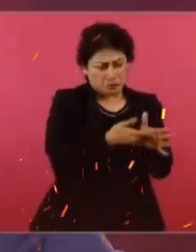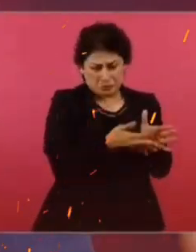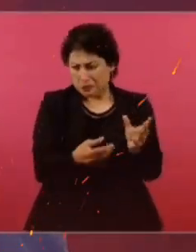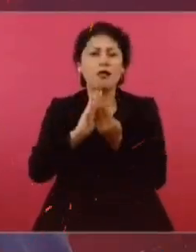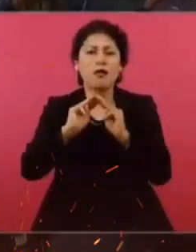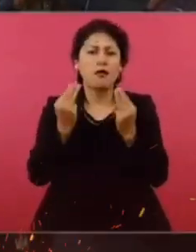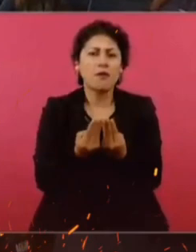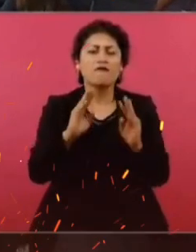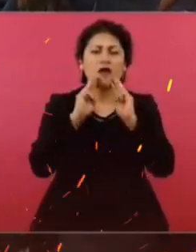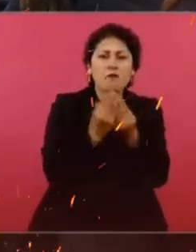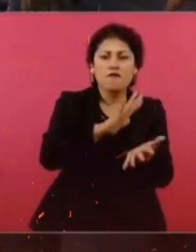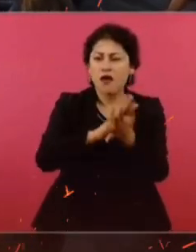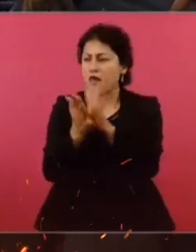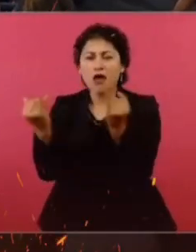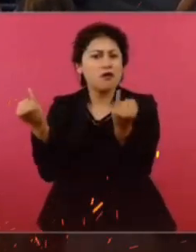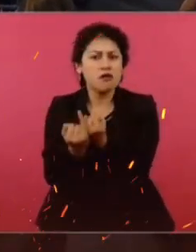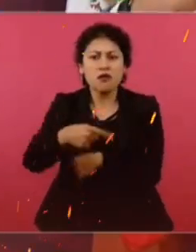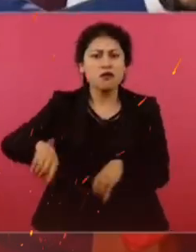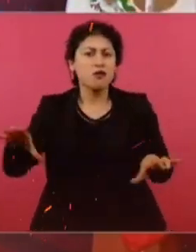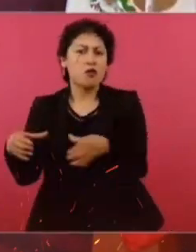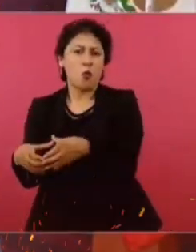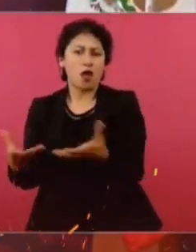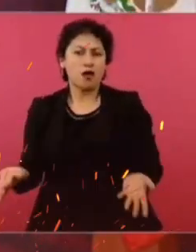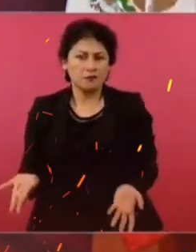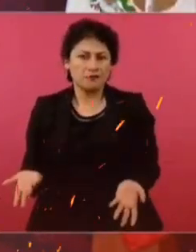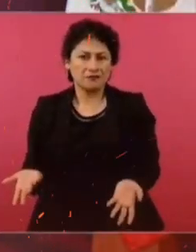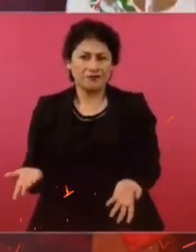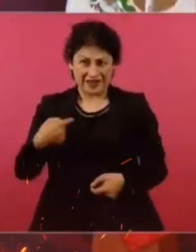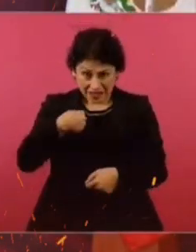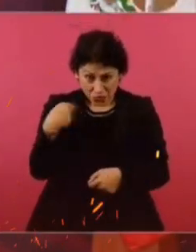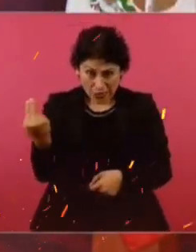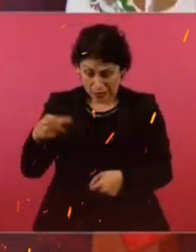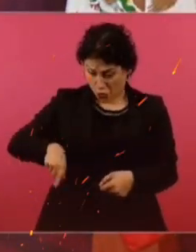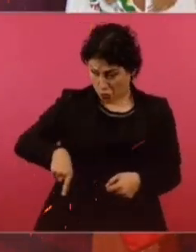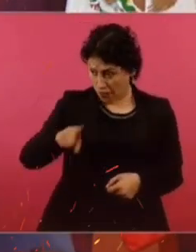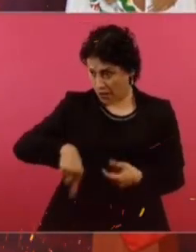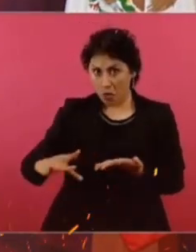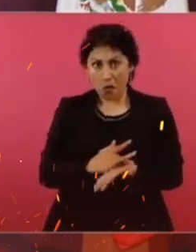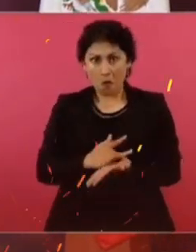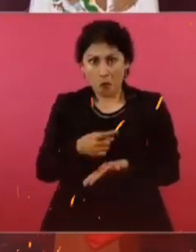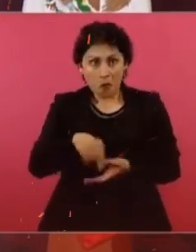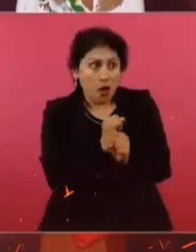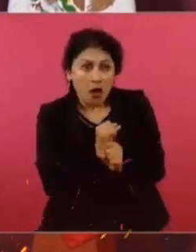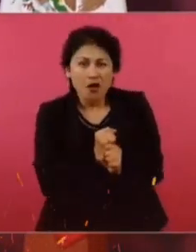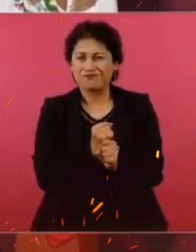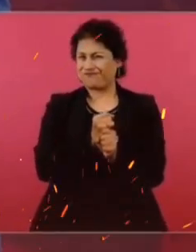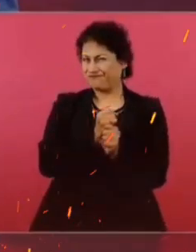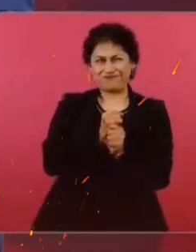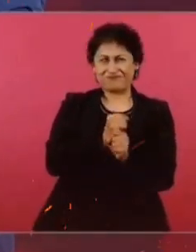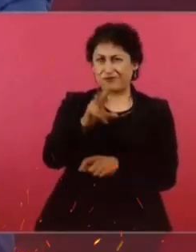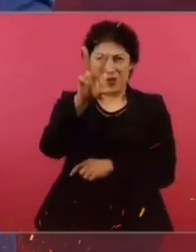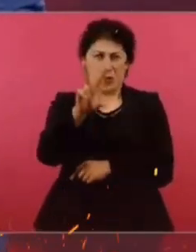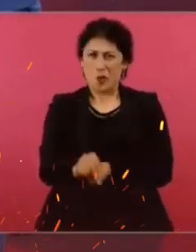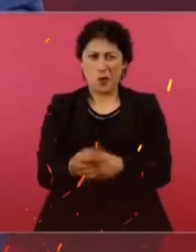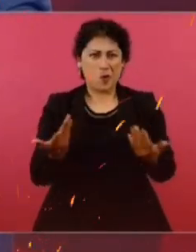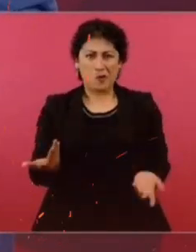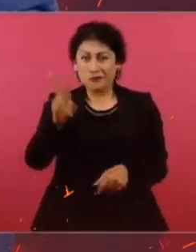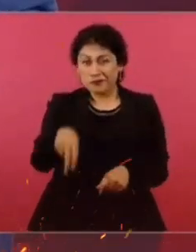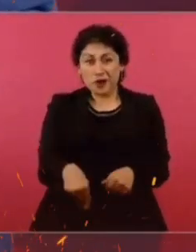de componendas. Entonces, ¿para qué se va a necesitar al Estado? Si es cosa de que